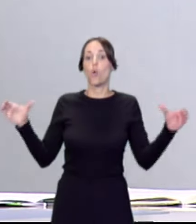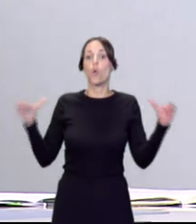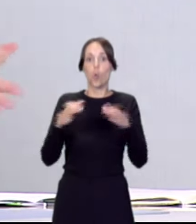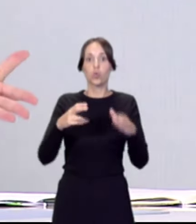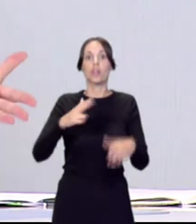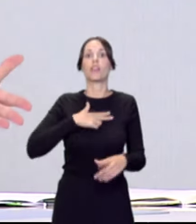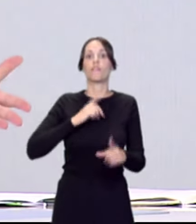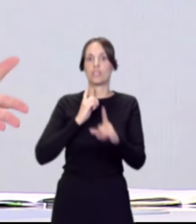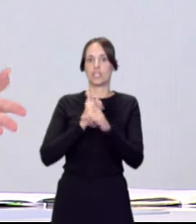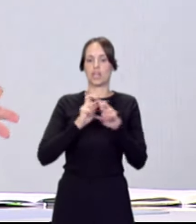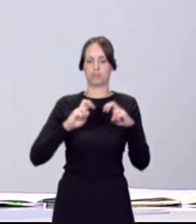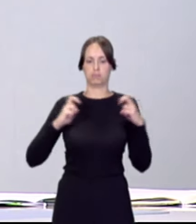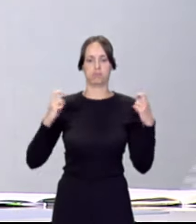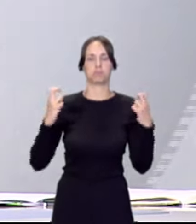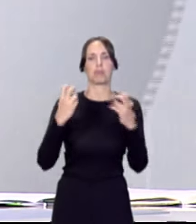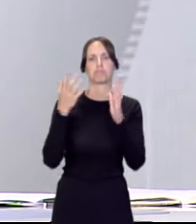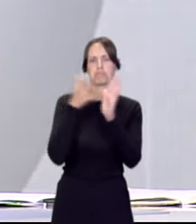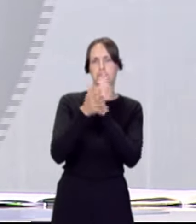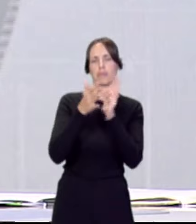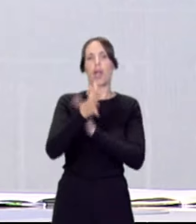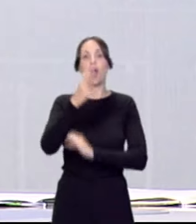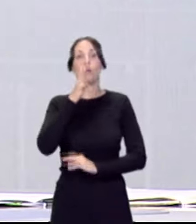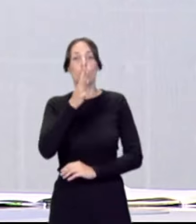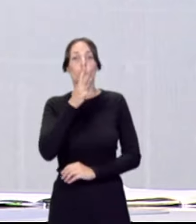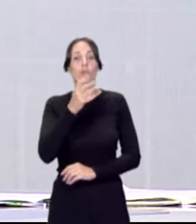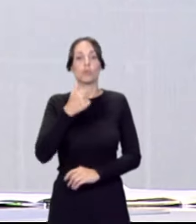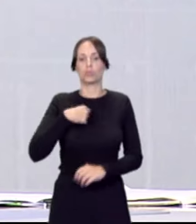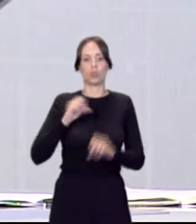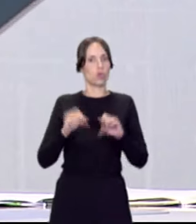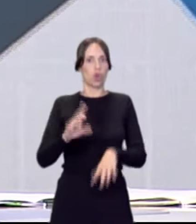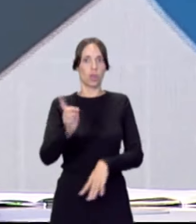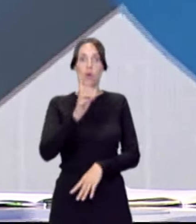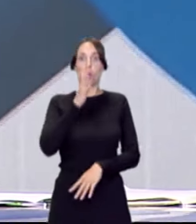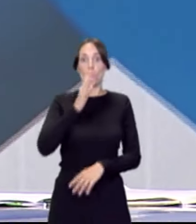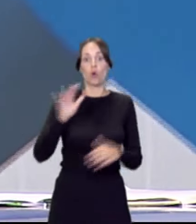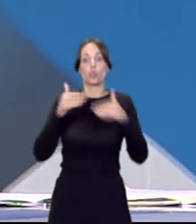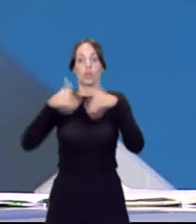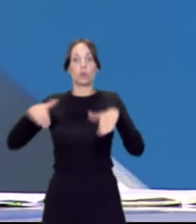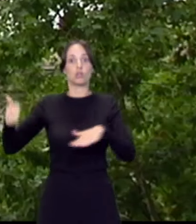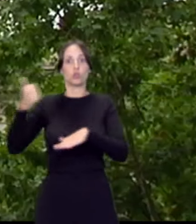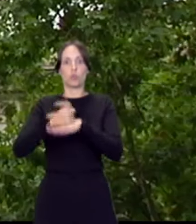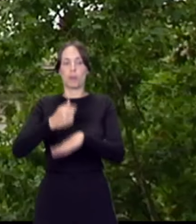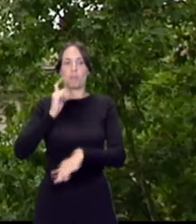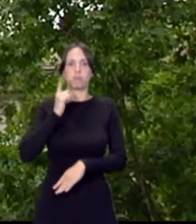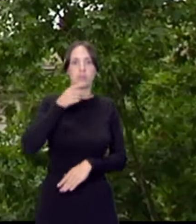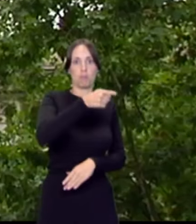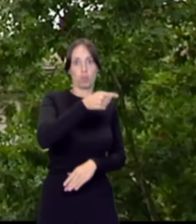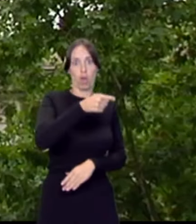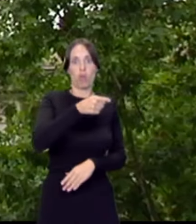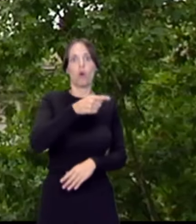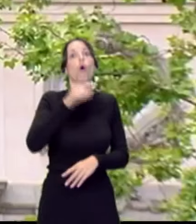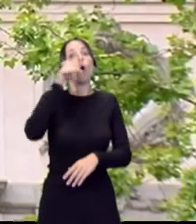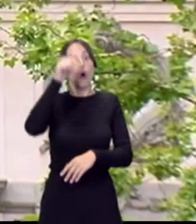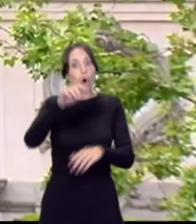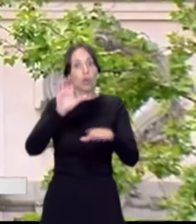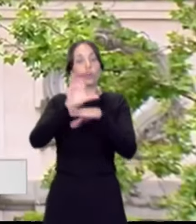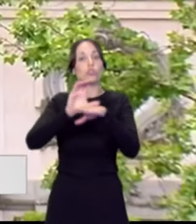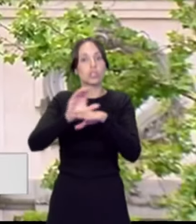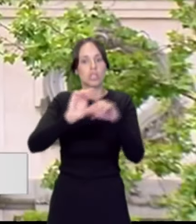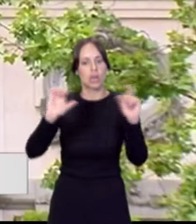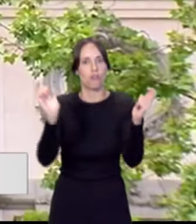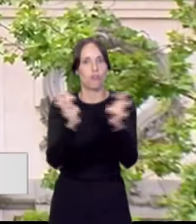para explicarles sus motivos pues para no dimitir tras ser imputado por el Supremo. Esta tarde también se va a reunir con el Consejo Fiscal. García Ortiz